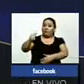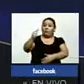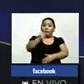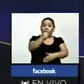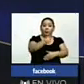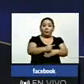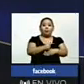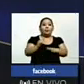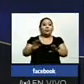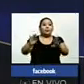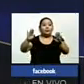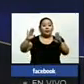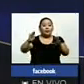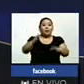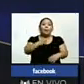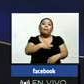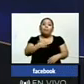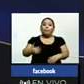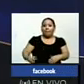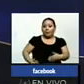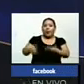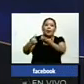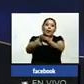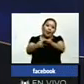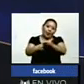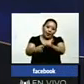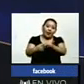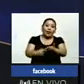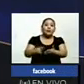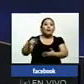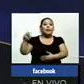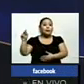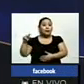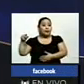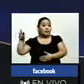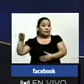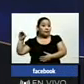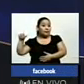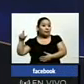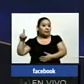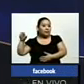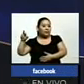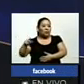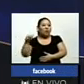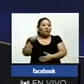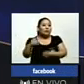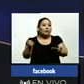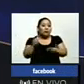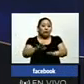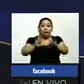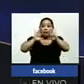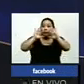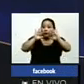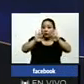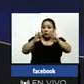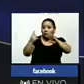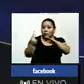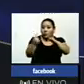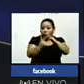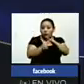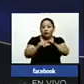del presidente en disputa de Venezuela, Nicolás Maduro. En esta ocasión apuntó a 10 individuos y